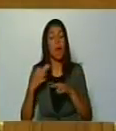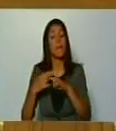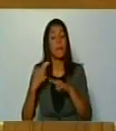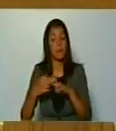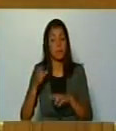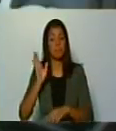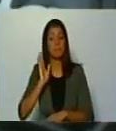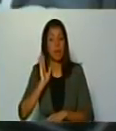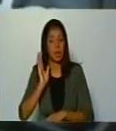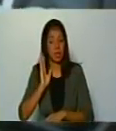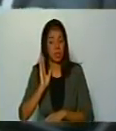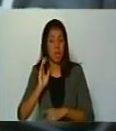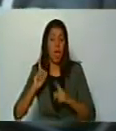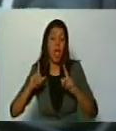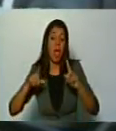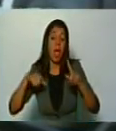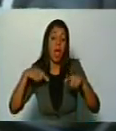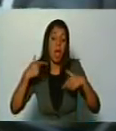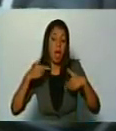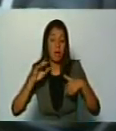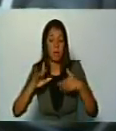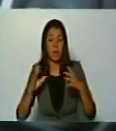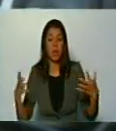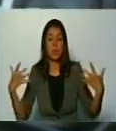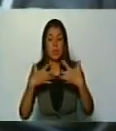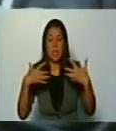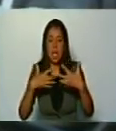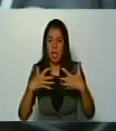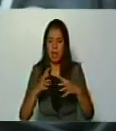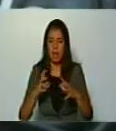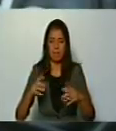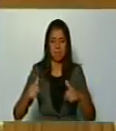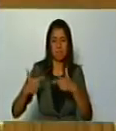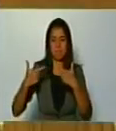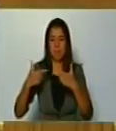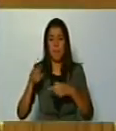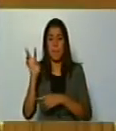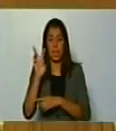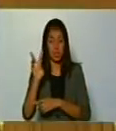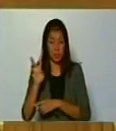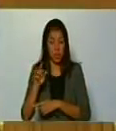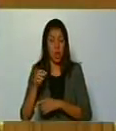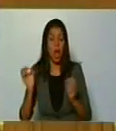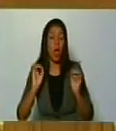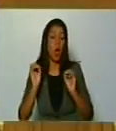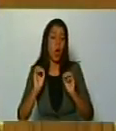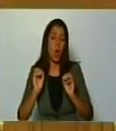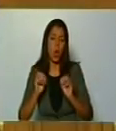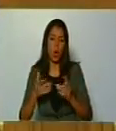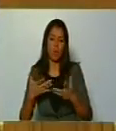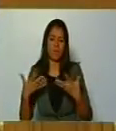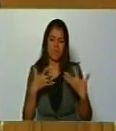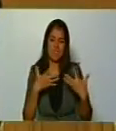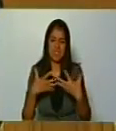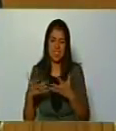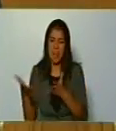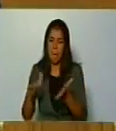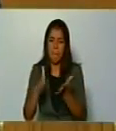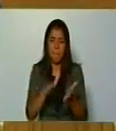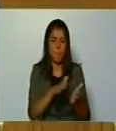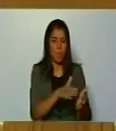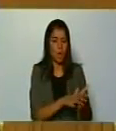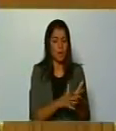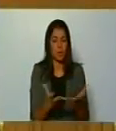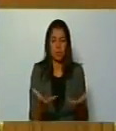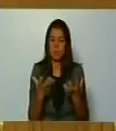haber culminado con una guerra civil, que pudieron haber culminado con un baño de sangre obviamente muchísimo